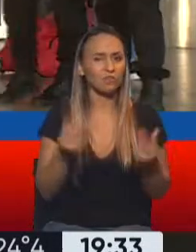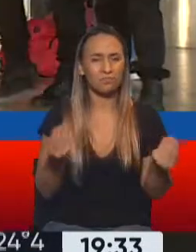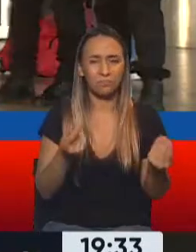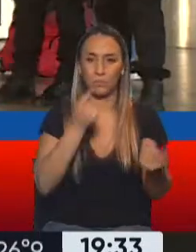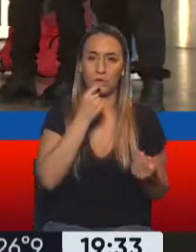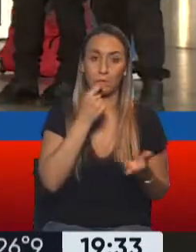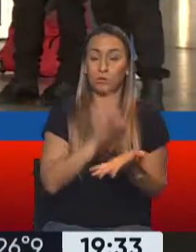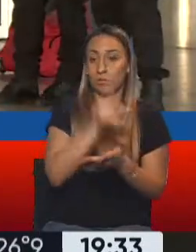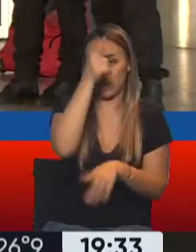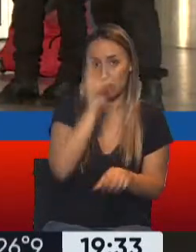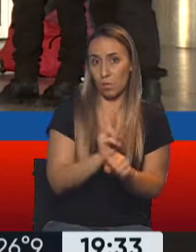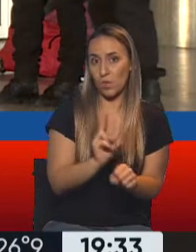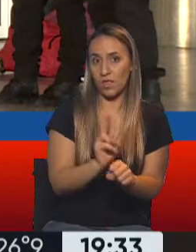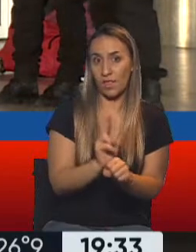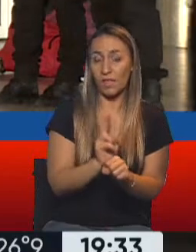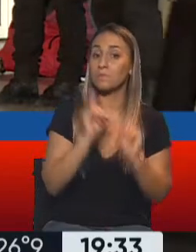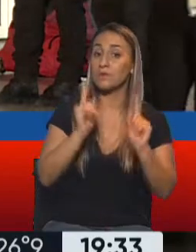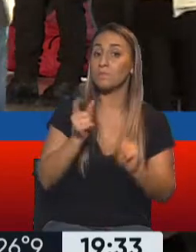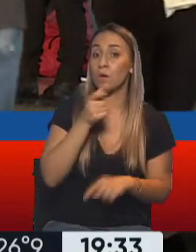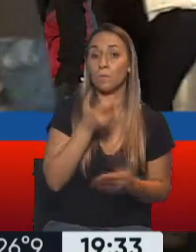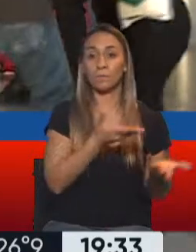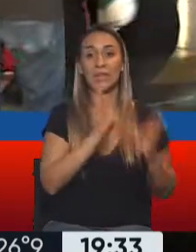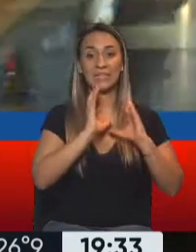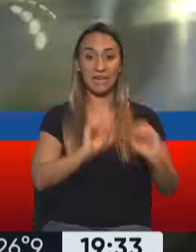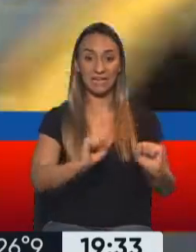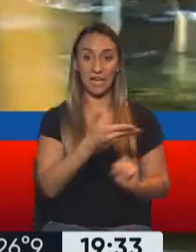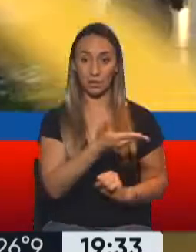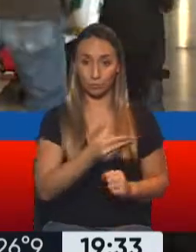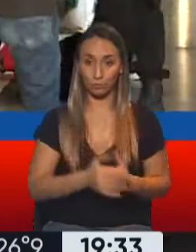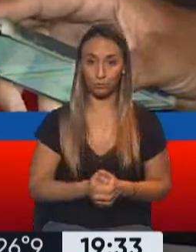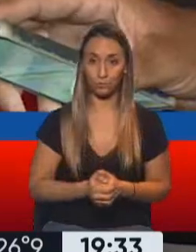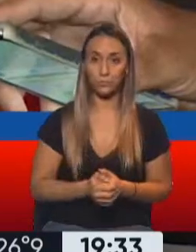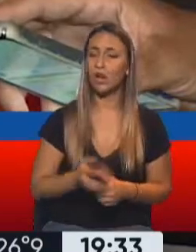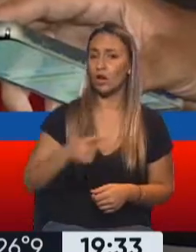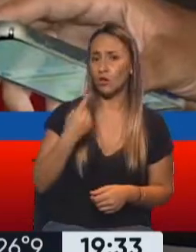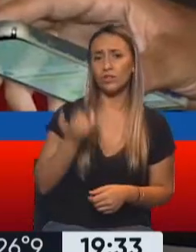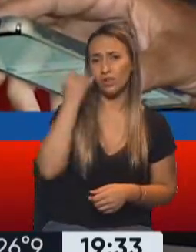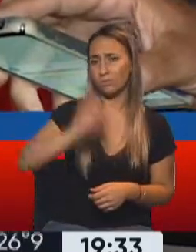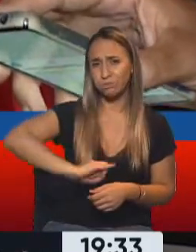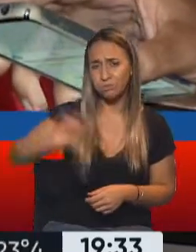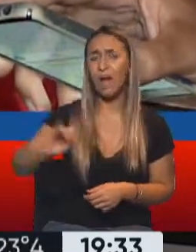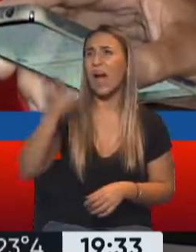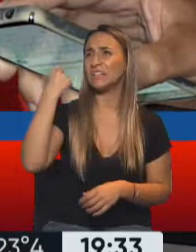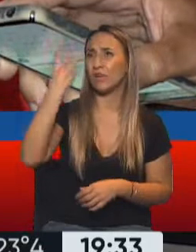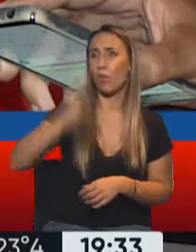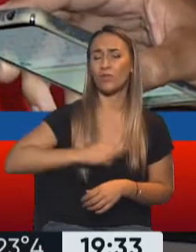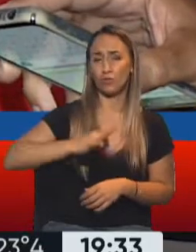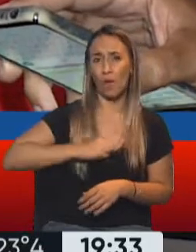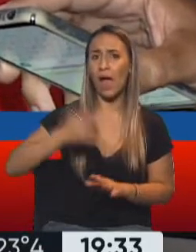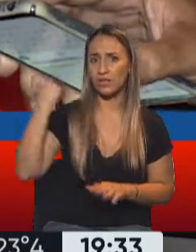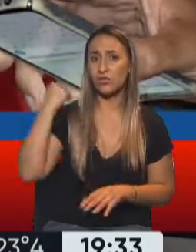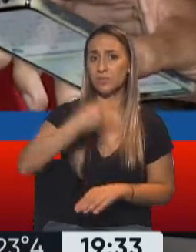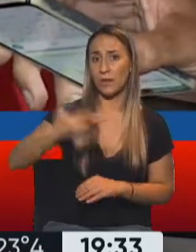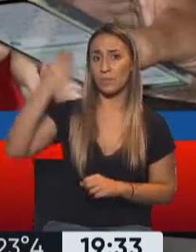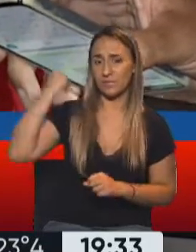respecta a seguridad. Estas son las palabras de su secretario gremial. Esto lo venimos anunciando hace más de 4 años. La semana pasada tuvimos